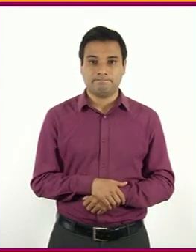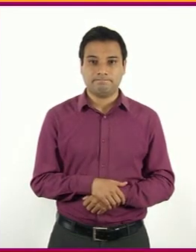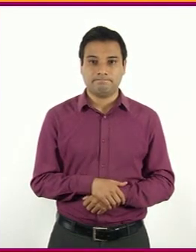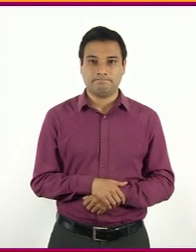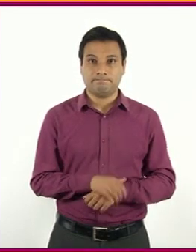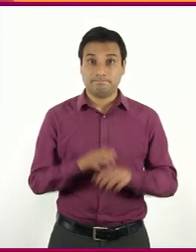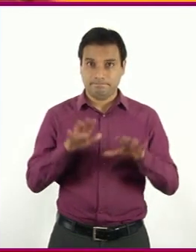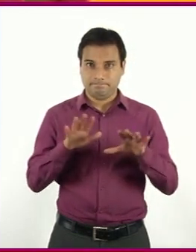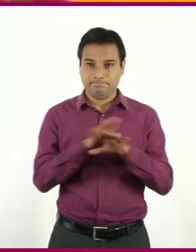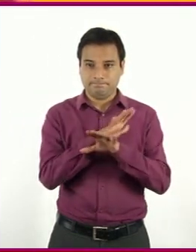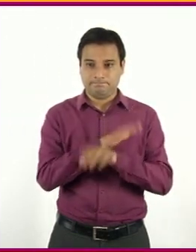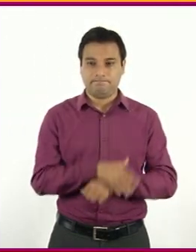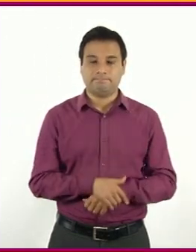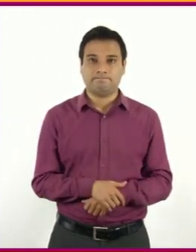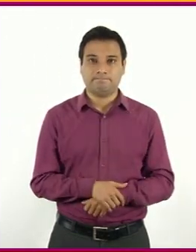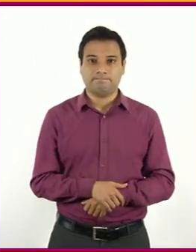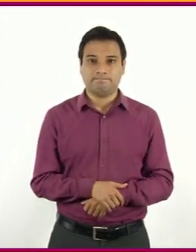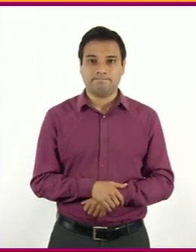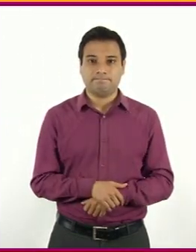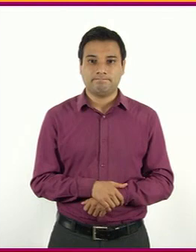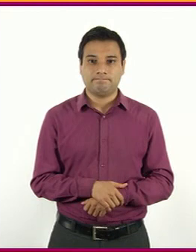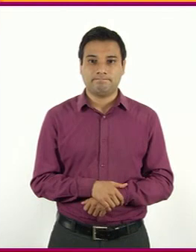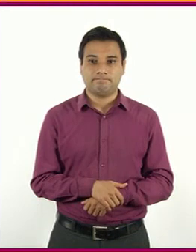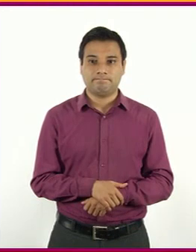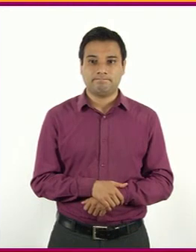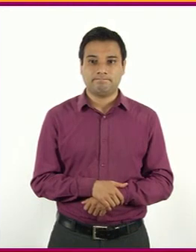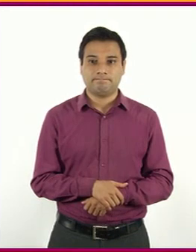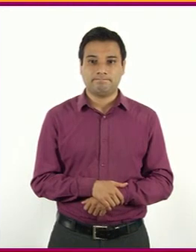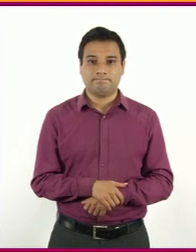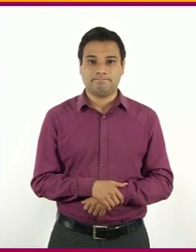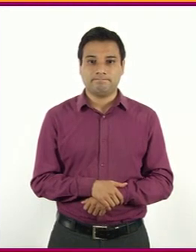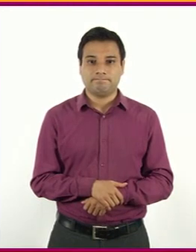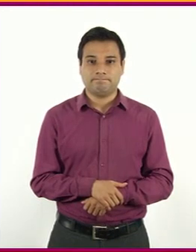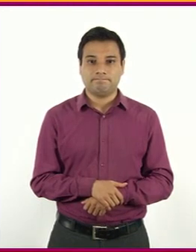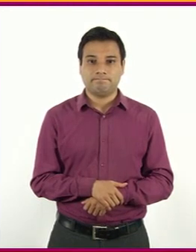Cambiamos. El otro brazo.